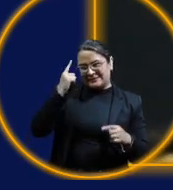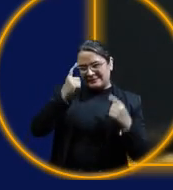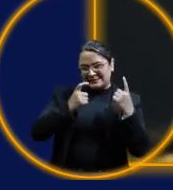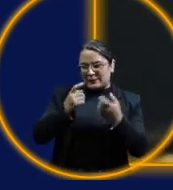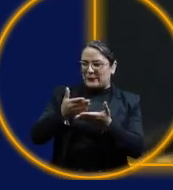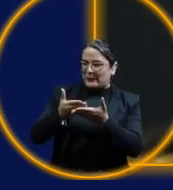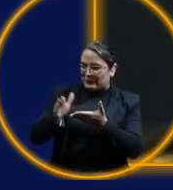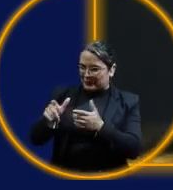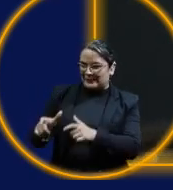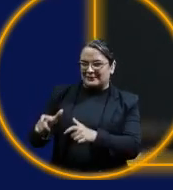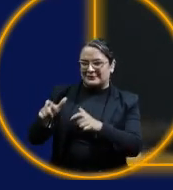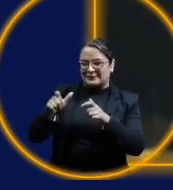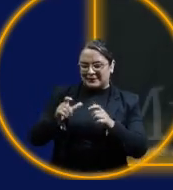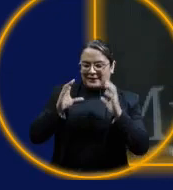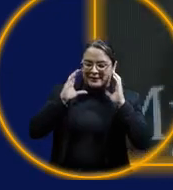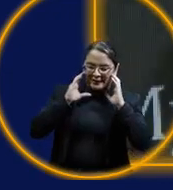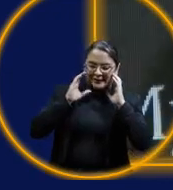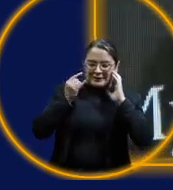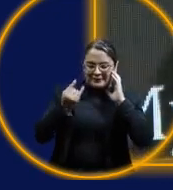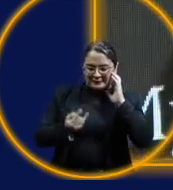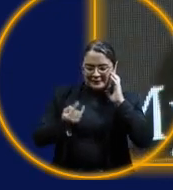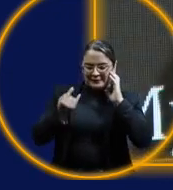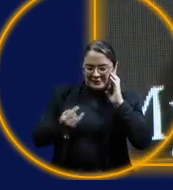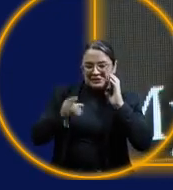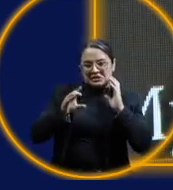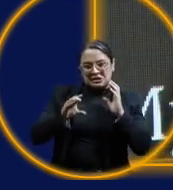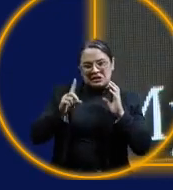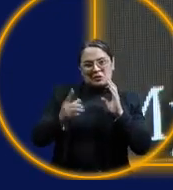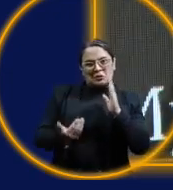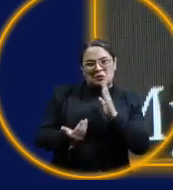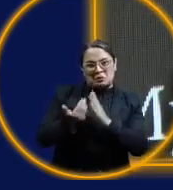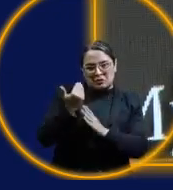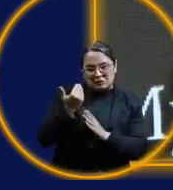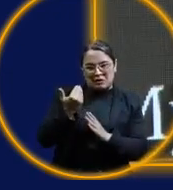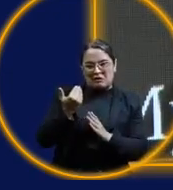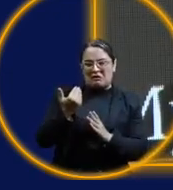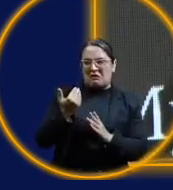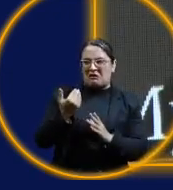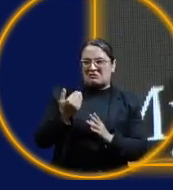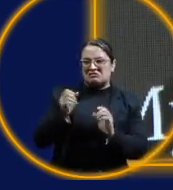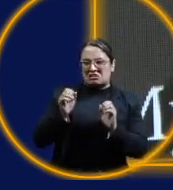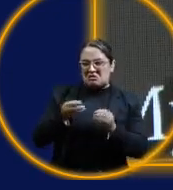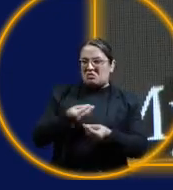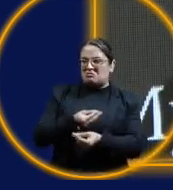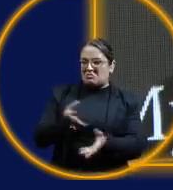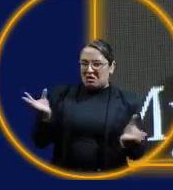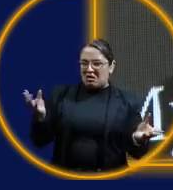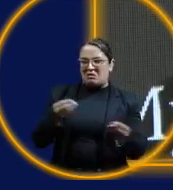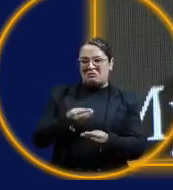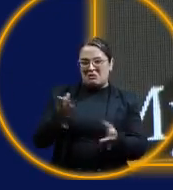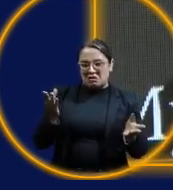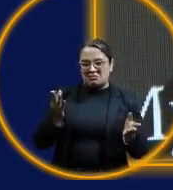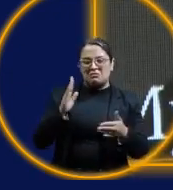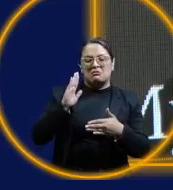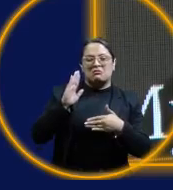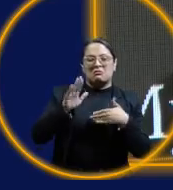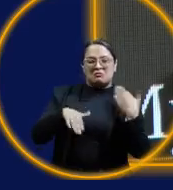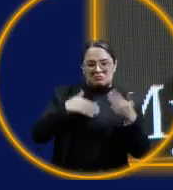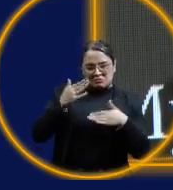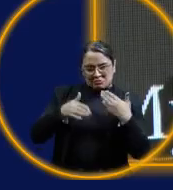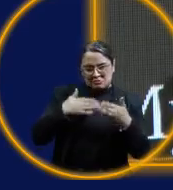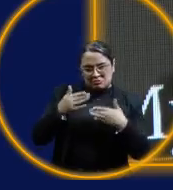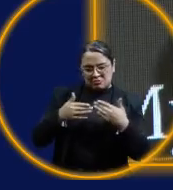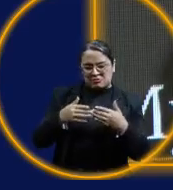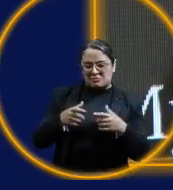comprar CDs y dice Ah CD Esto es lo lo nuevo lo que vamos a consumir es un CD y así que cuando yo empecé a